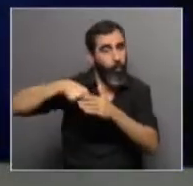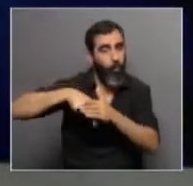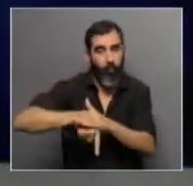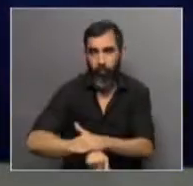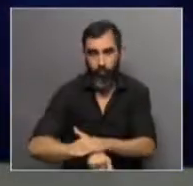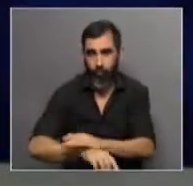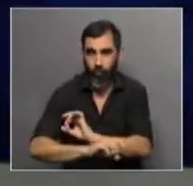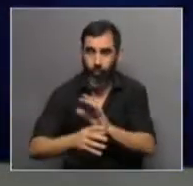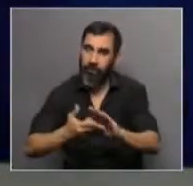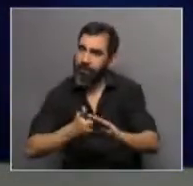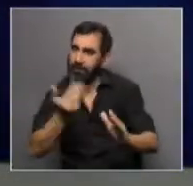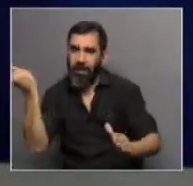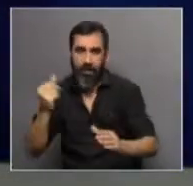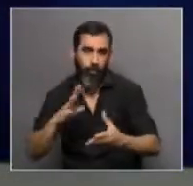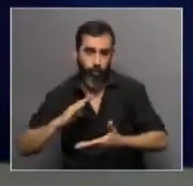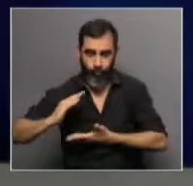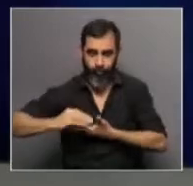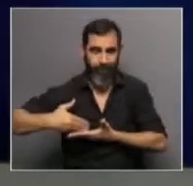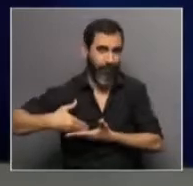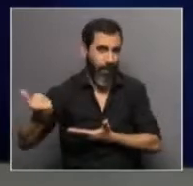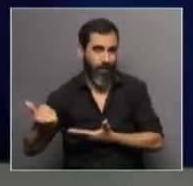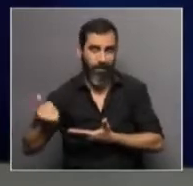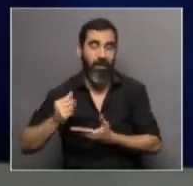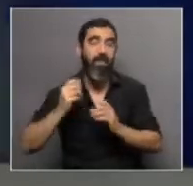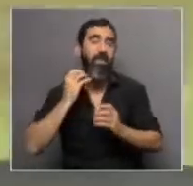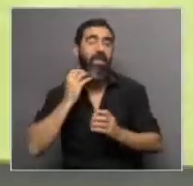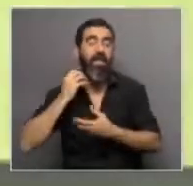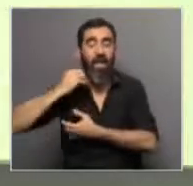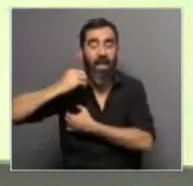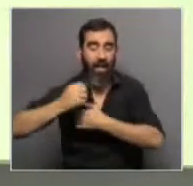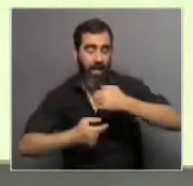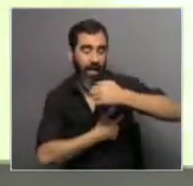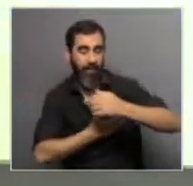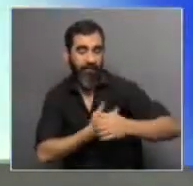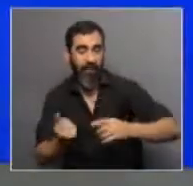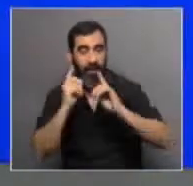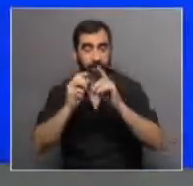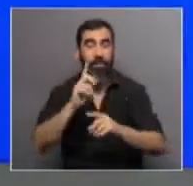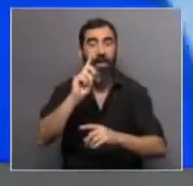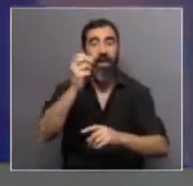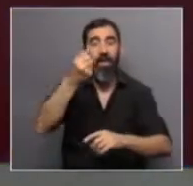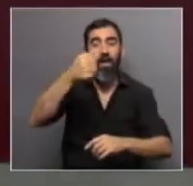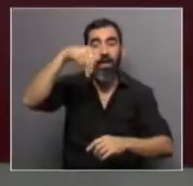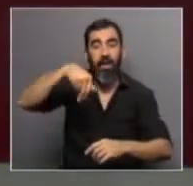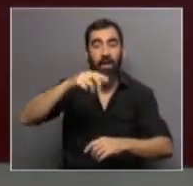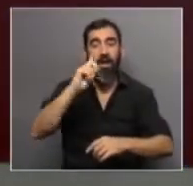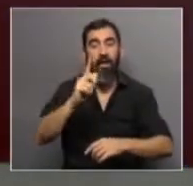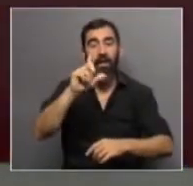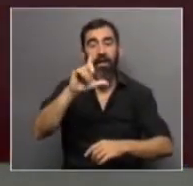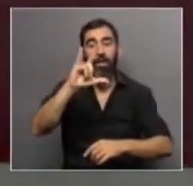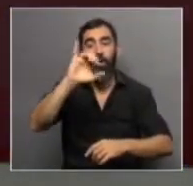con extirpación de todo el seno y de los ganglios debajo del brazo. Ese era el gran tratamiento que